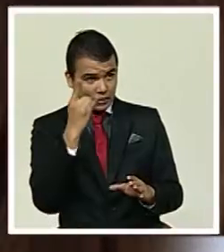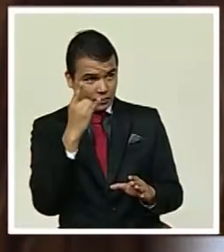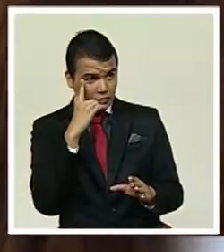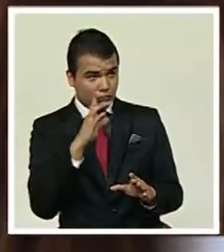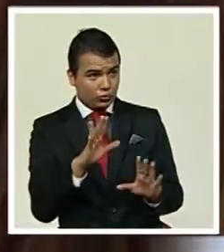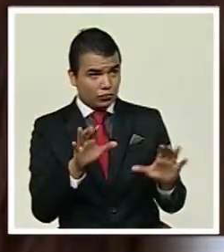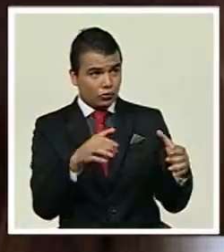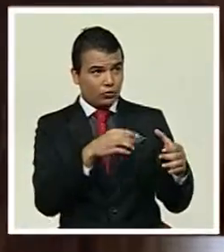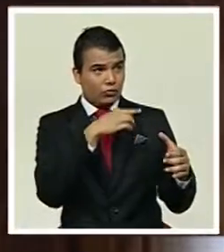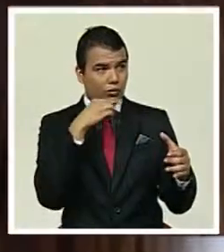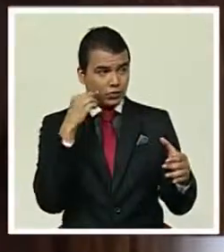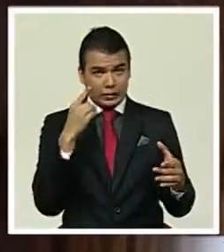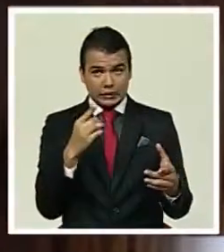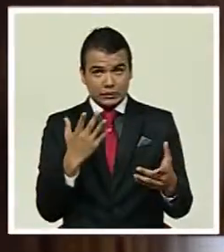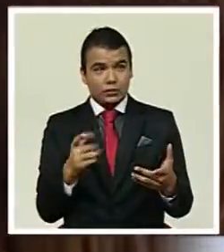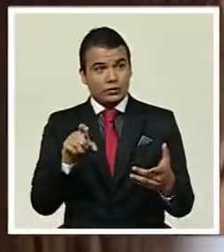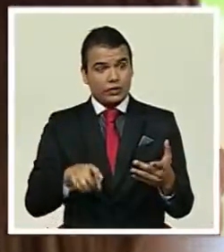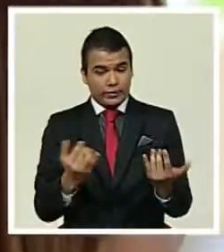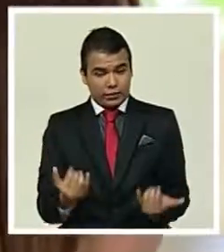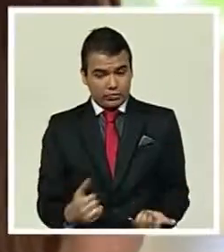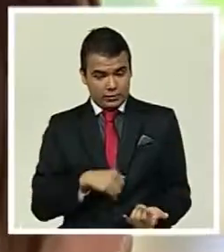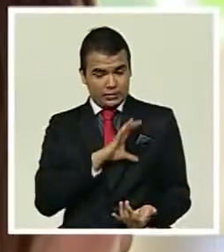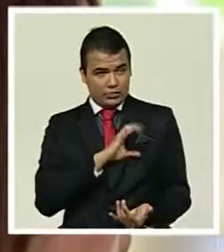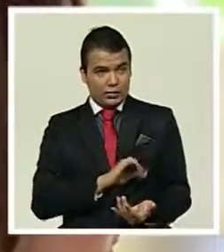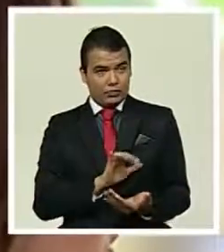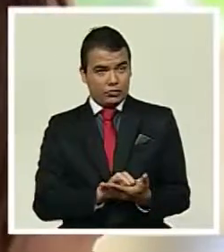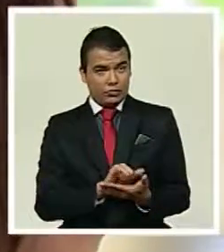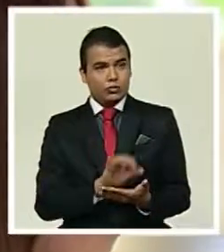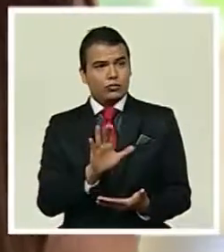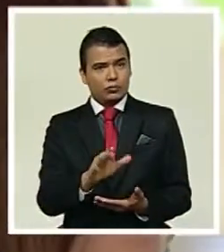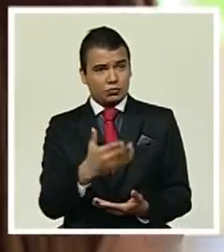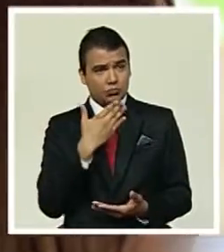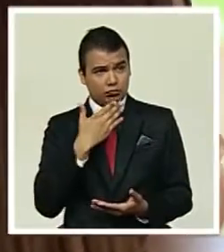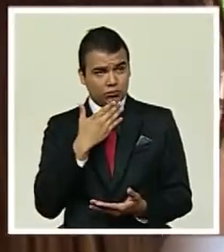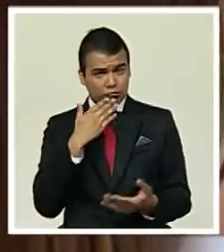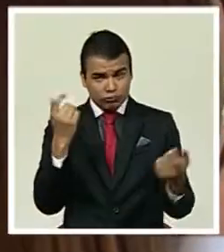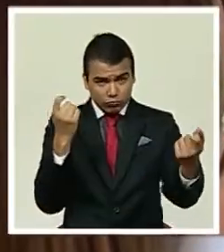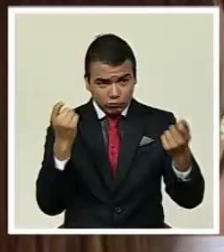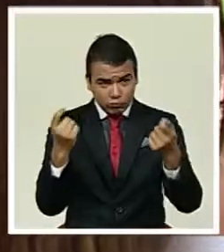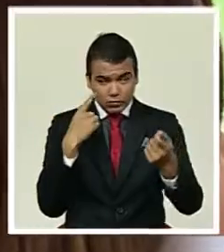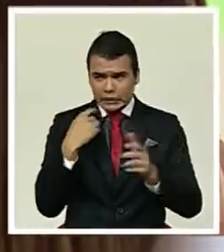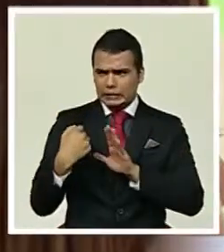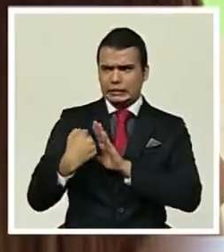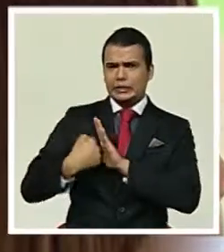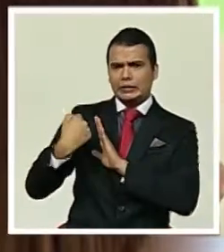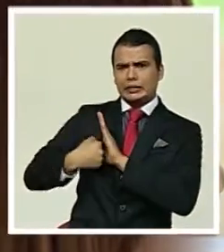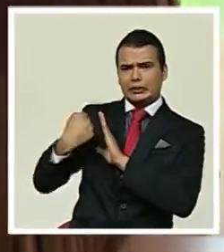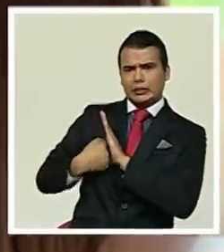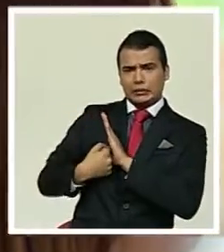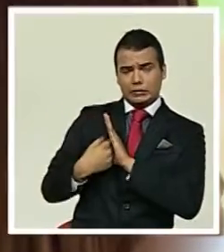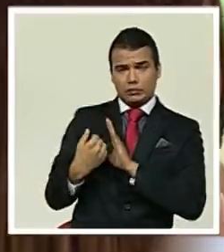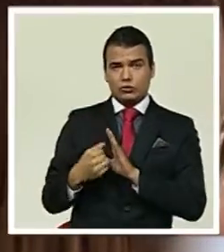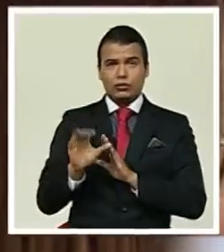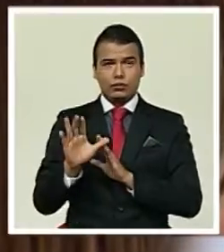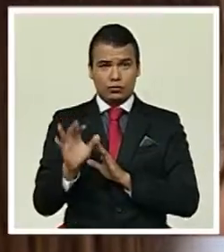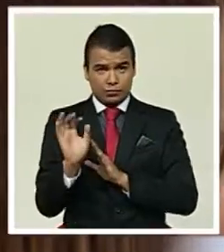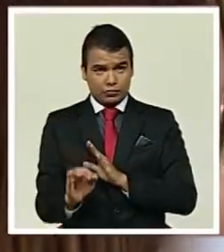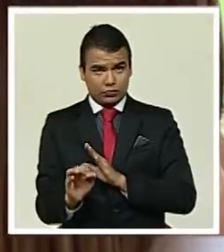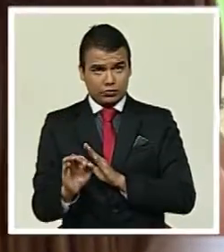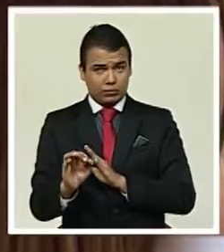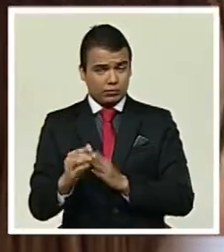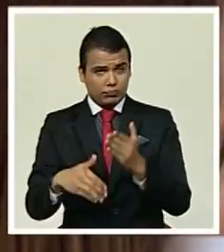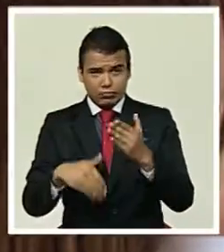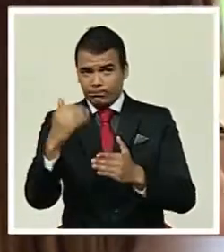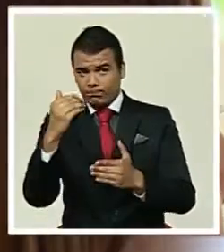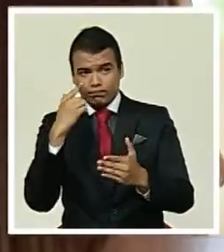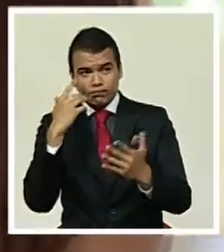que este es el único juego que tiene como local. ¿Cómo afrontar esa presión que va a tener el Onceno Escarlata desde el primer